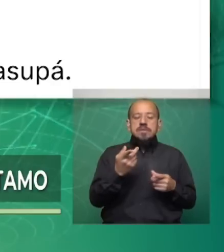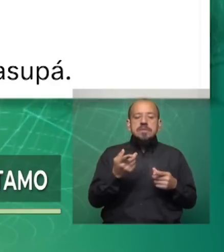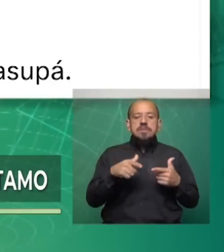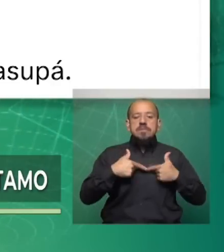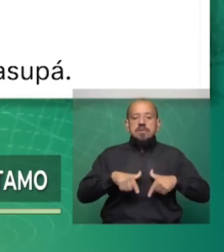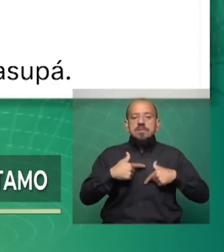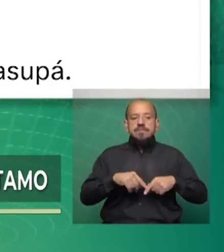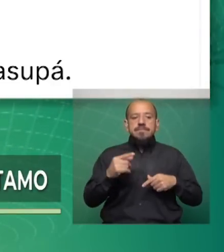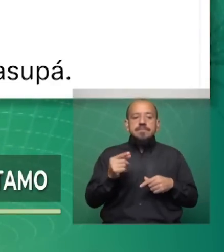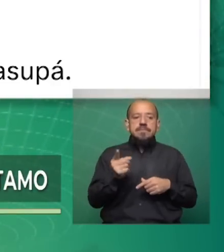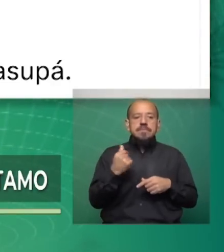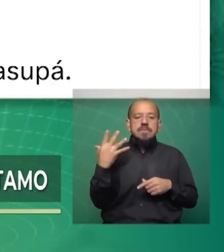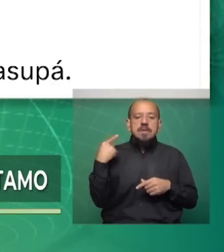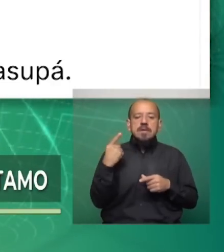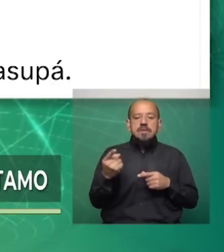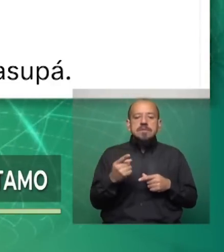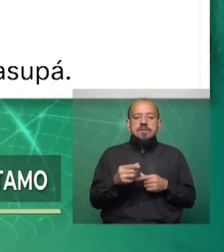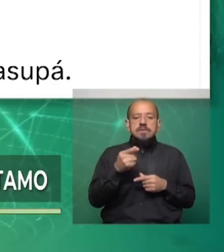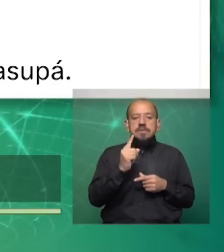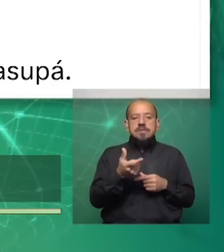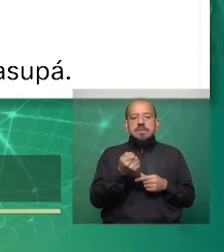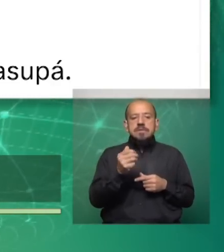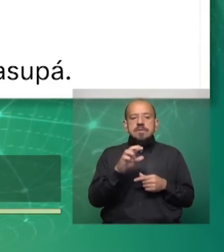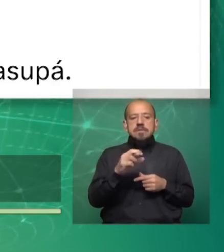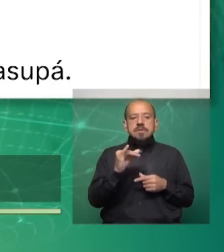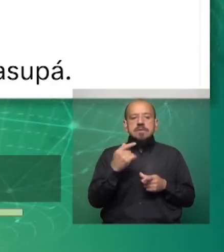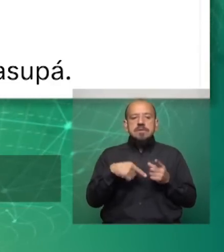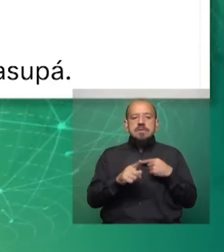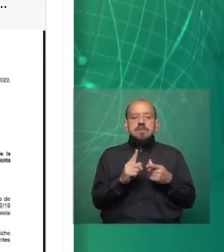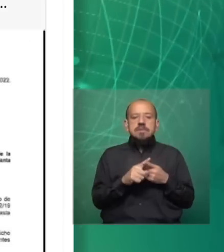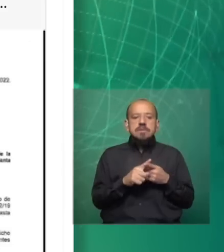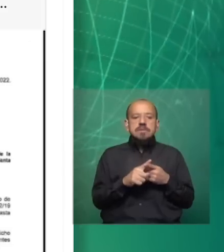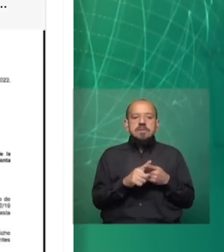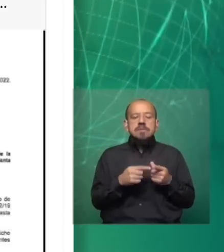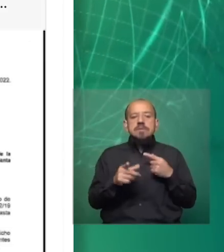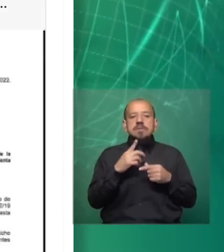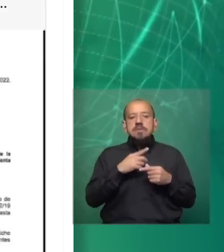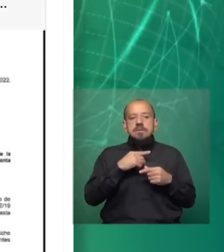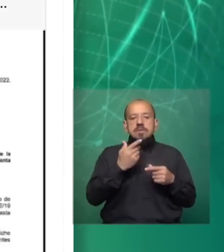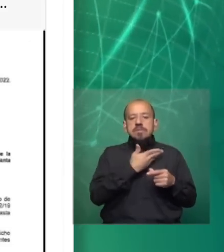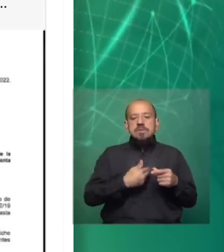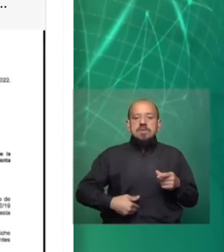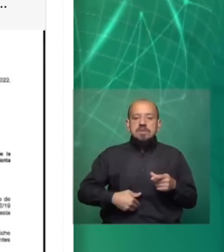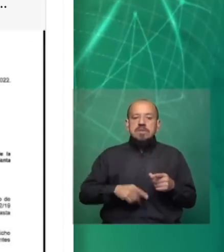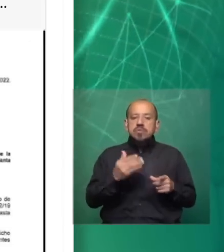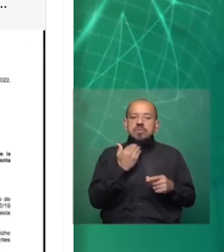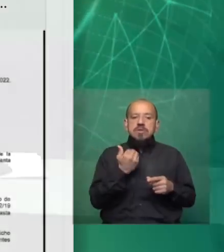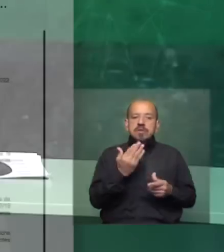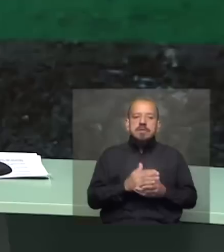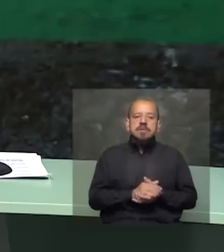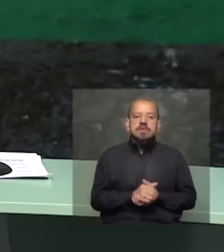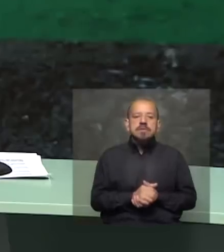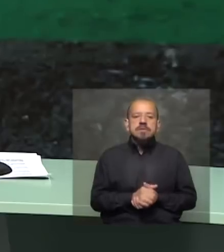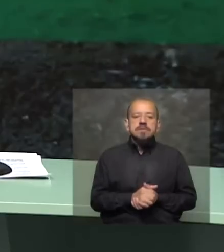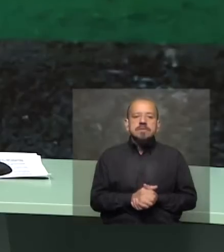y ex director de la opp Álvaro García aseguró que el presidente de la república está mal informado